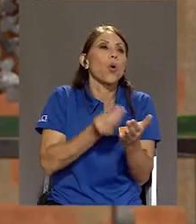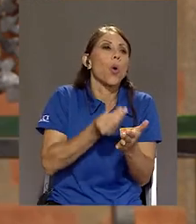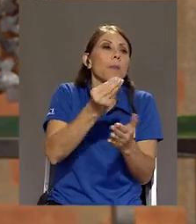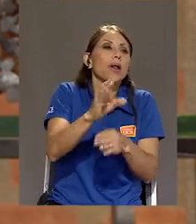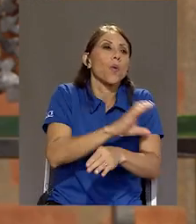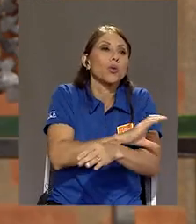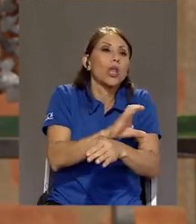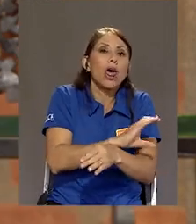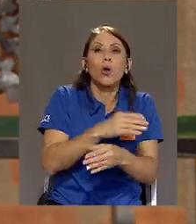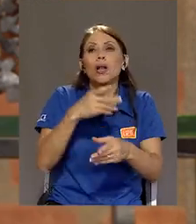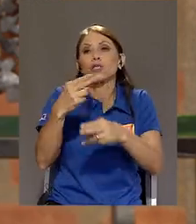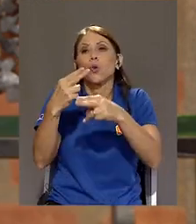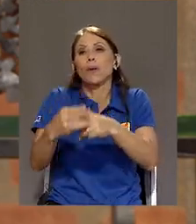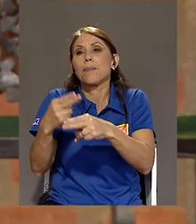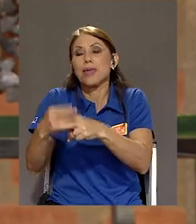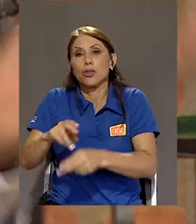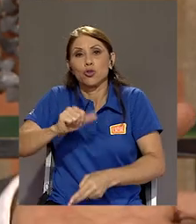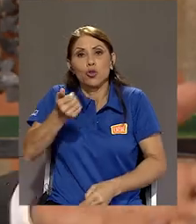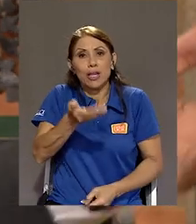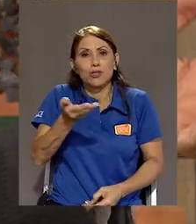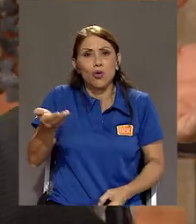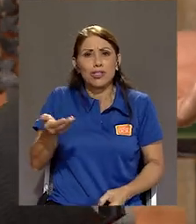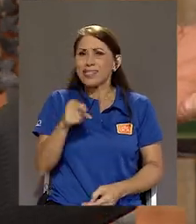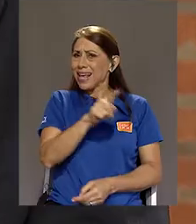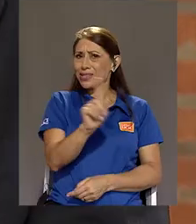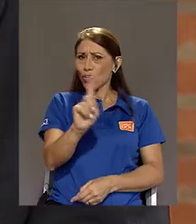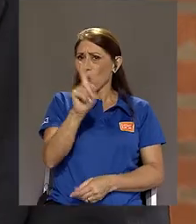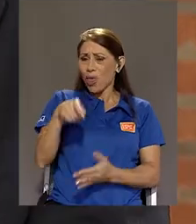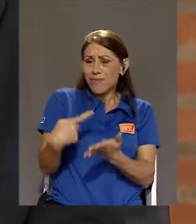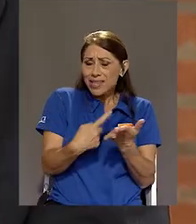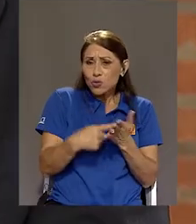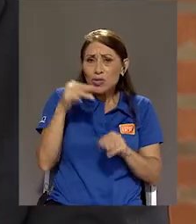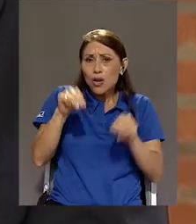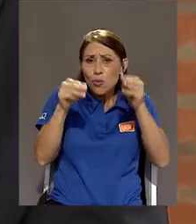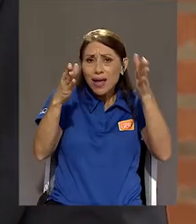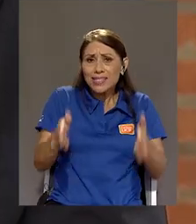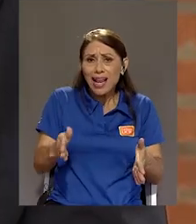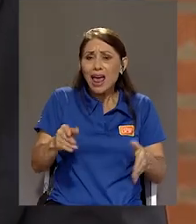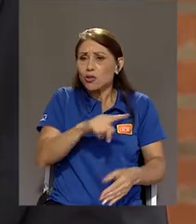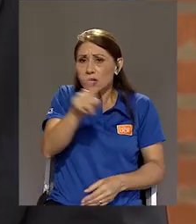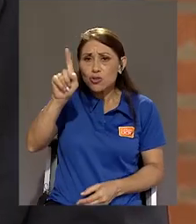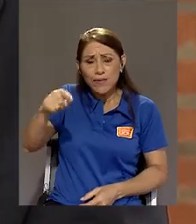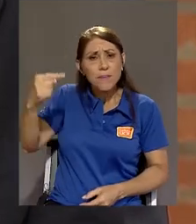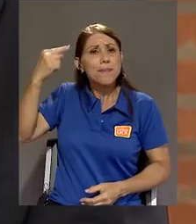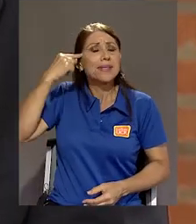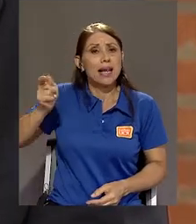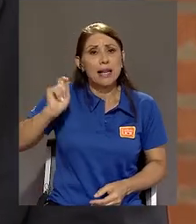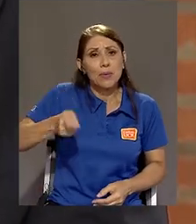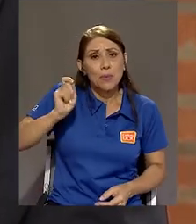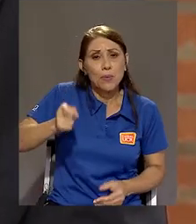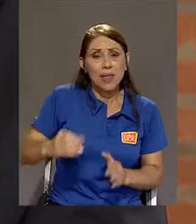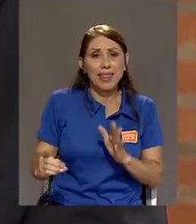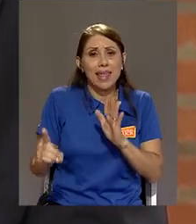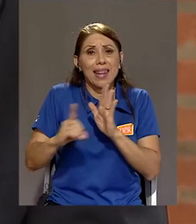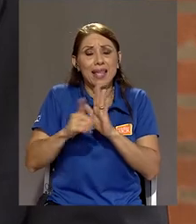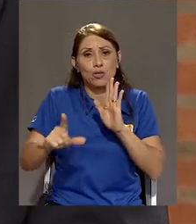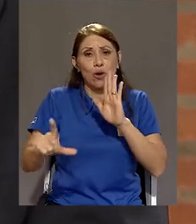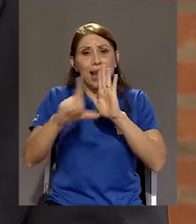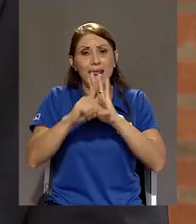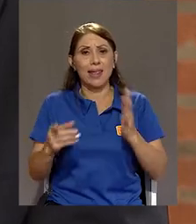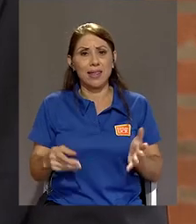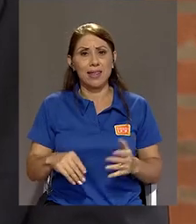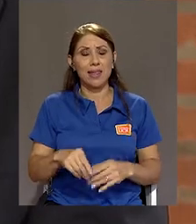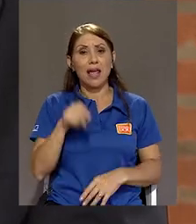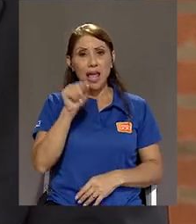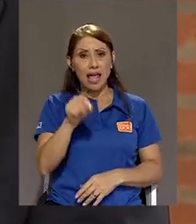lo vean los magistrados. Y los magistrados se dediquen a pensar en las cosas profundas de la ley y del derecho. ¿Me explico?